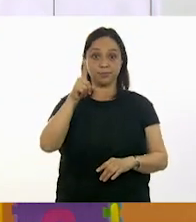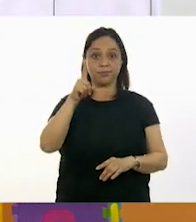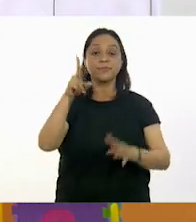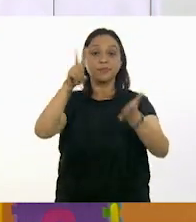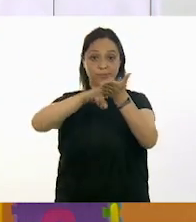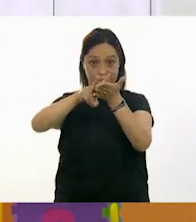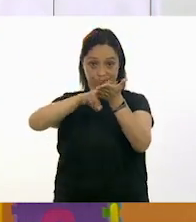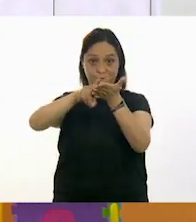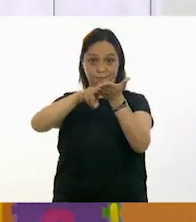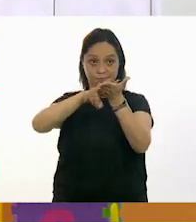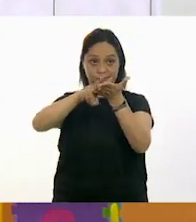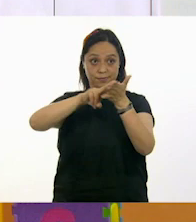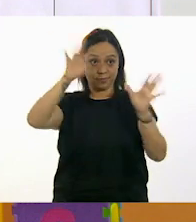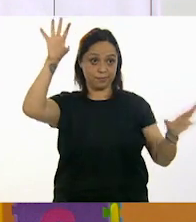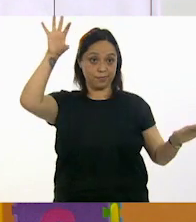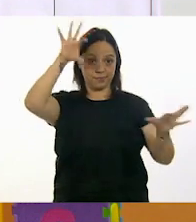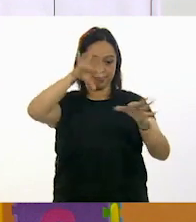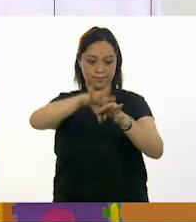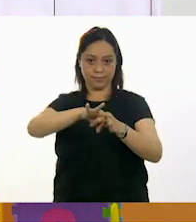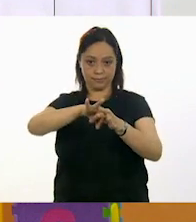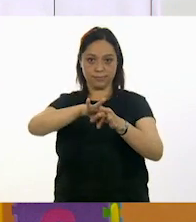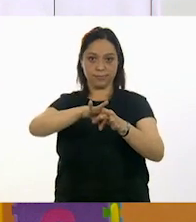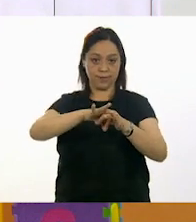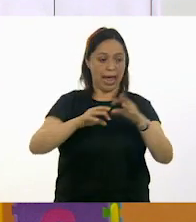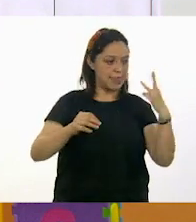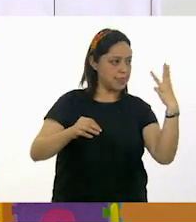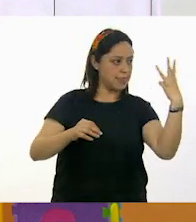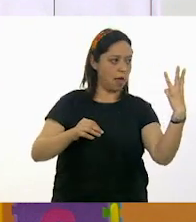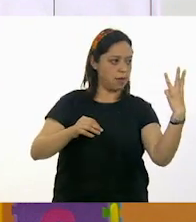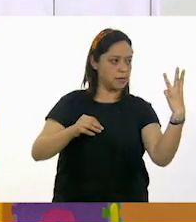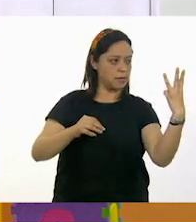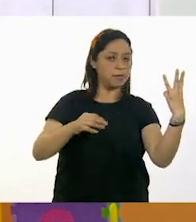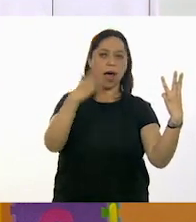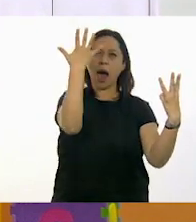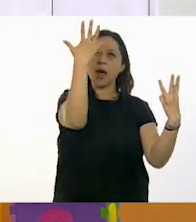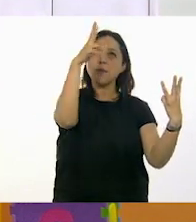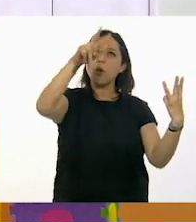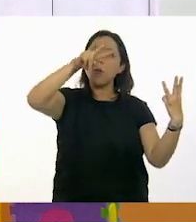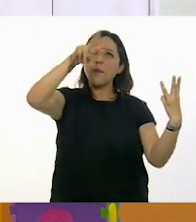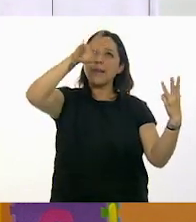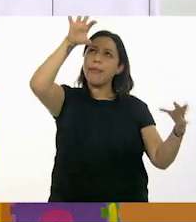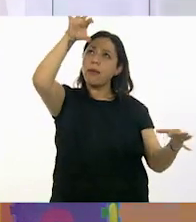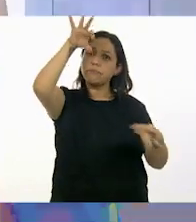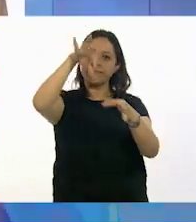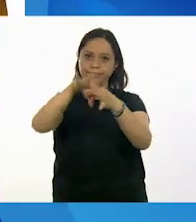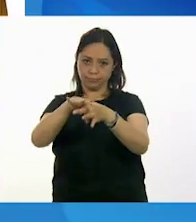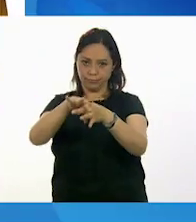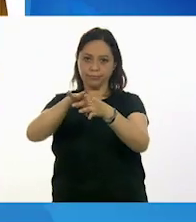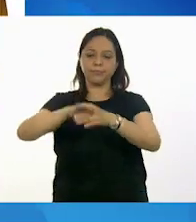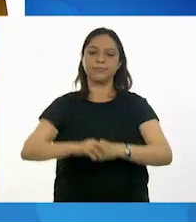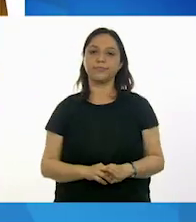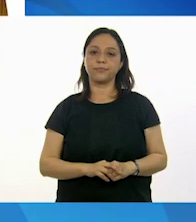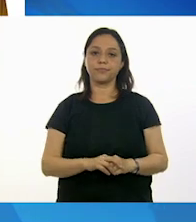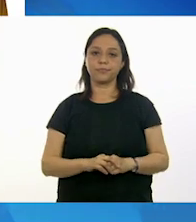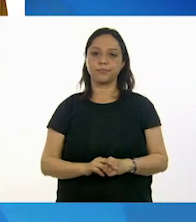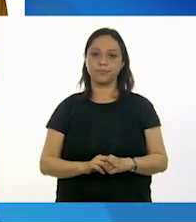lo mismo. Fila, 3. Árbol verde, aquí. Muy bien.